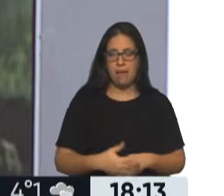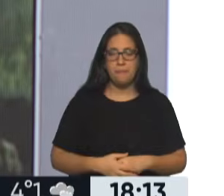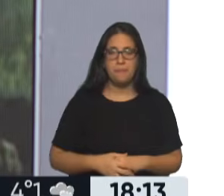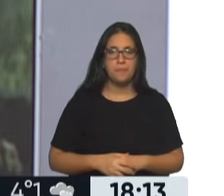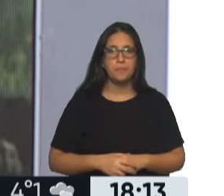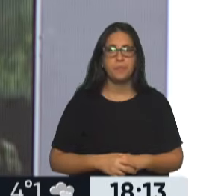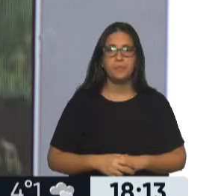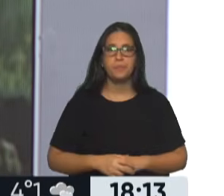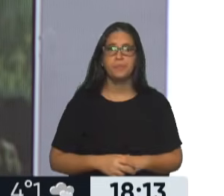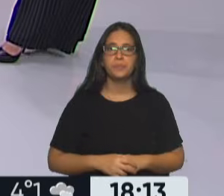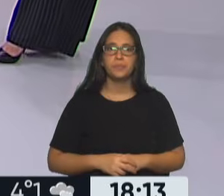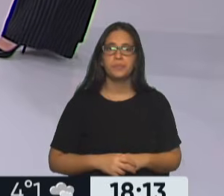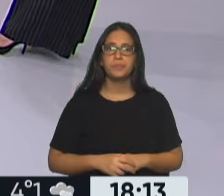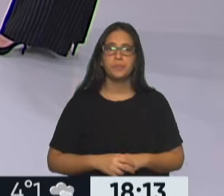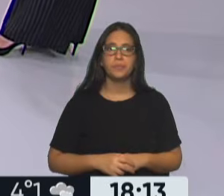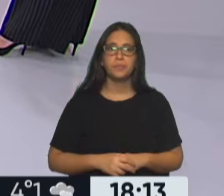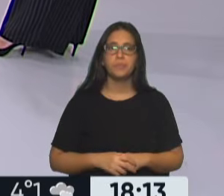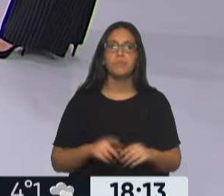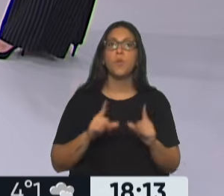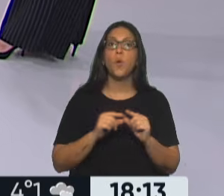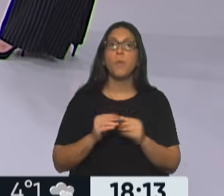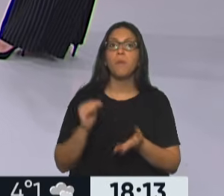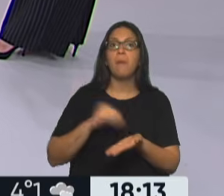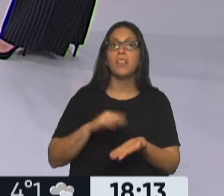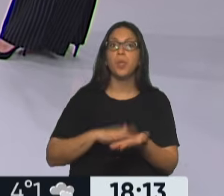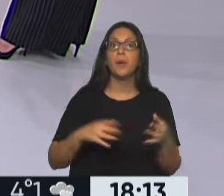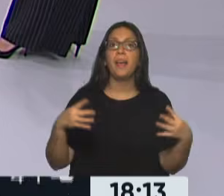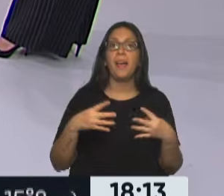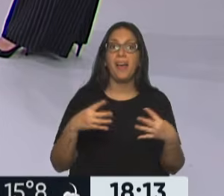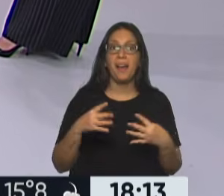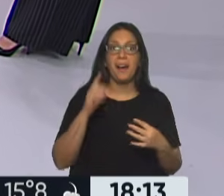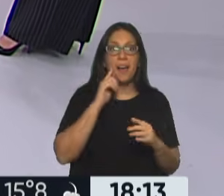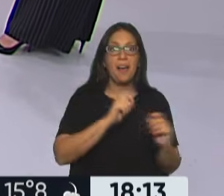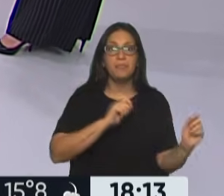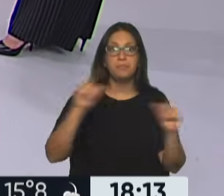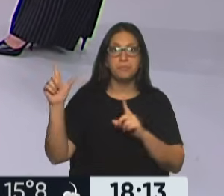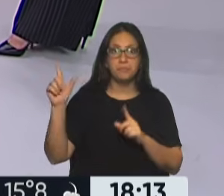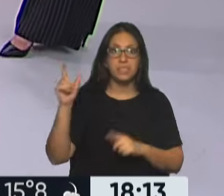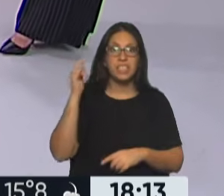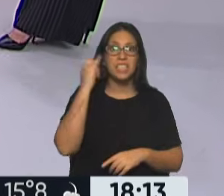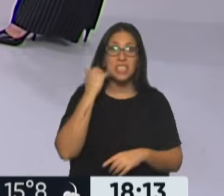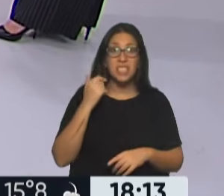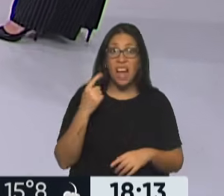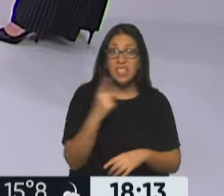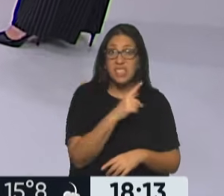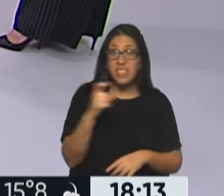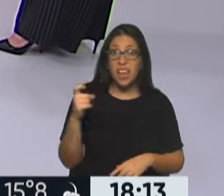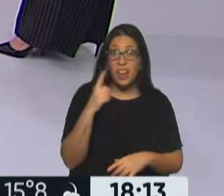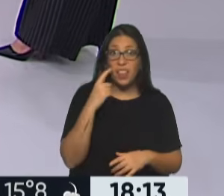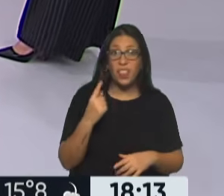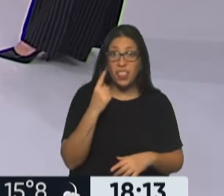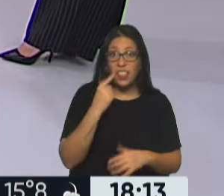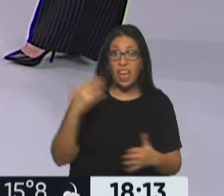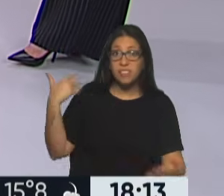norteamericanos en los países del Golfo. Bien, más datos de esta guerra, más datos de esta guerra que ya cumplió 100 días, y tiene